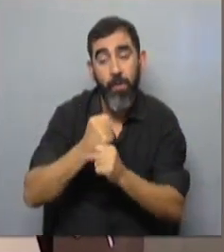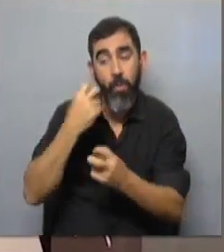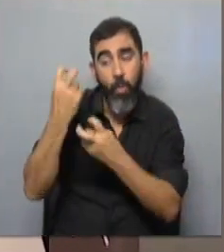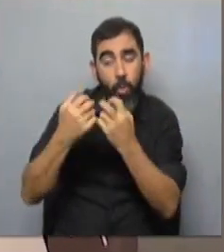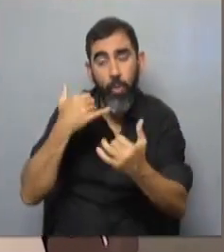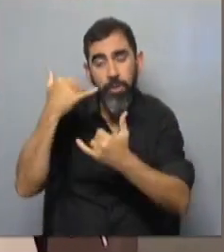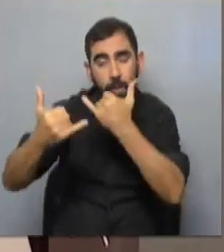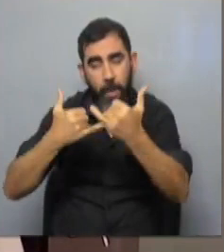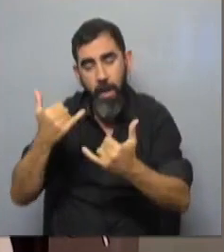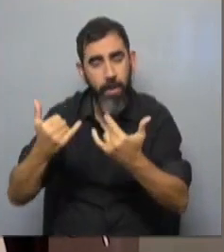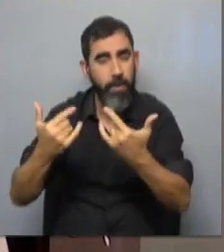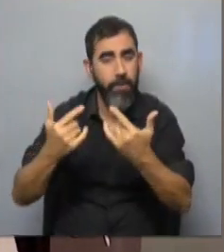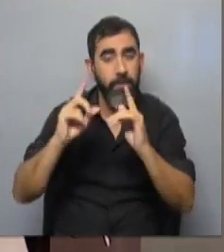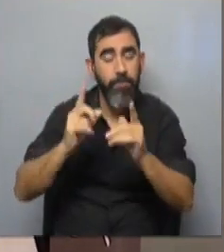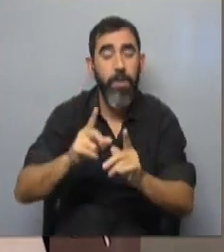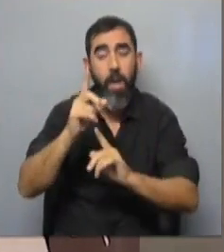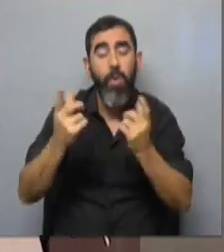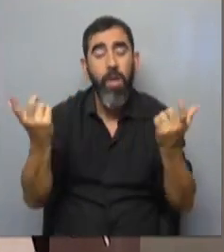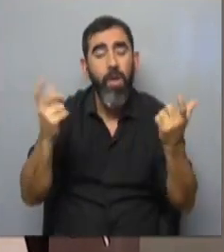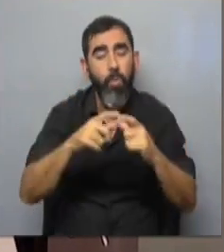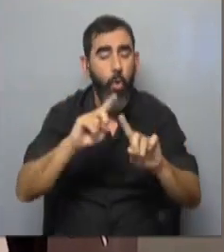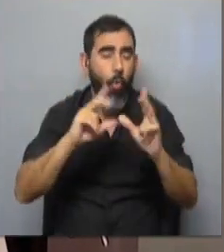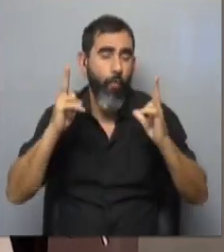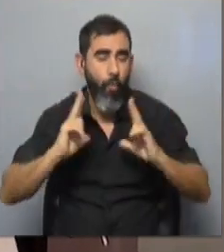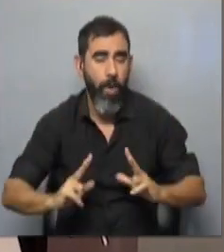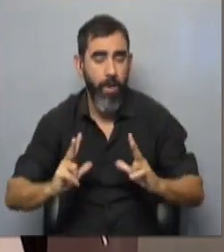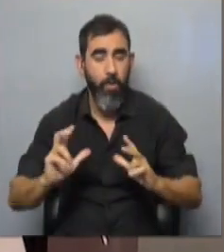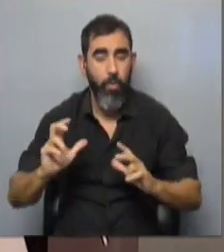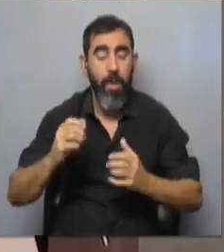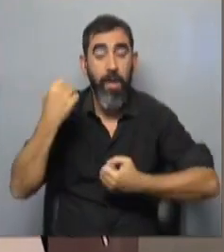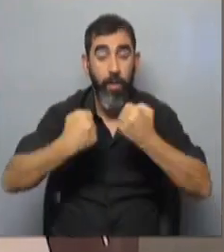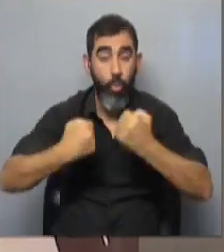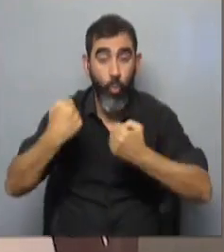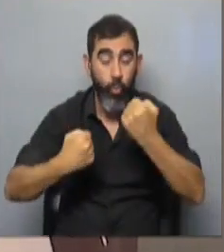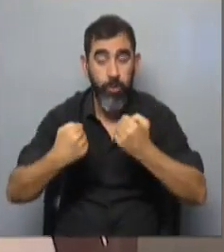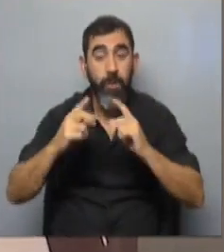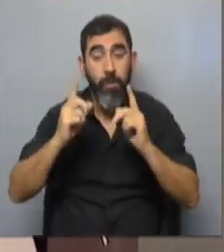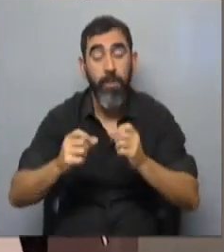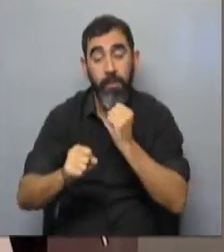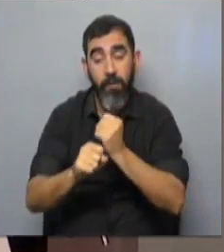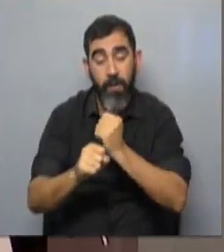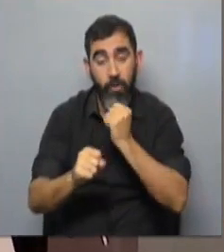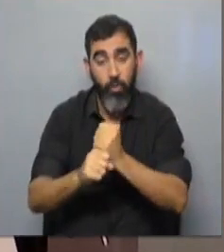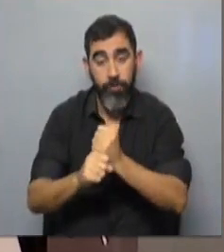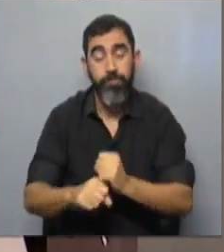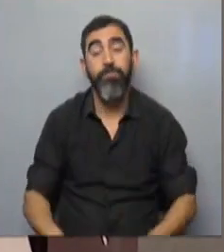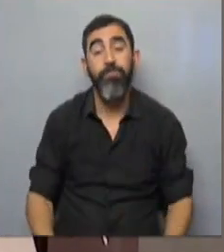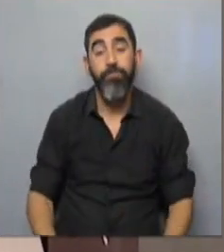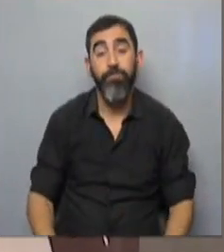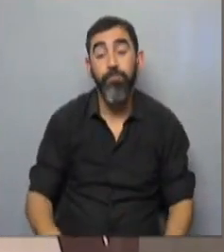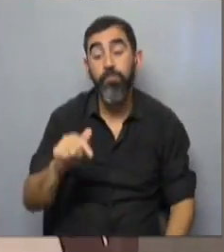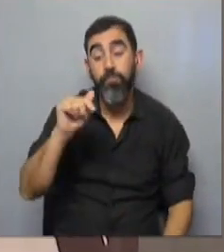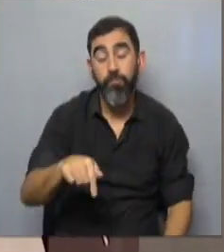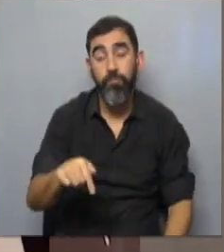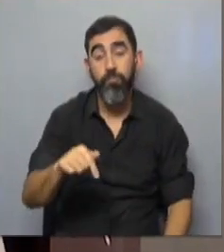llamadas telefónicas y también alguna reunión informal con la industria y también con los trabajadores, y en el día de hoy nos